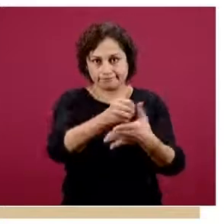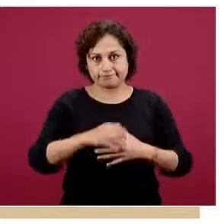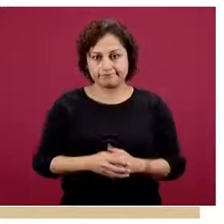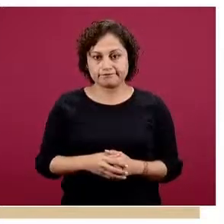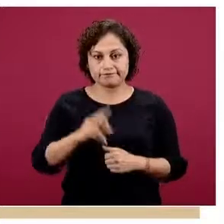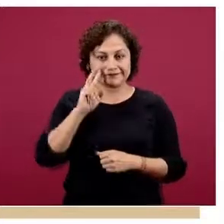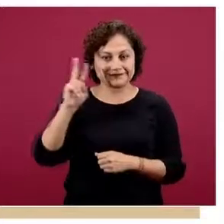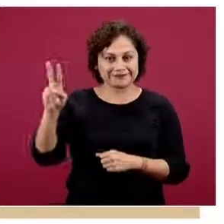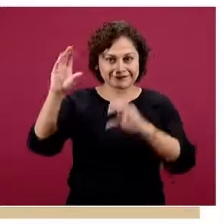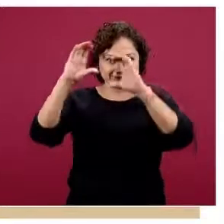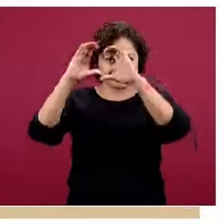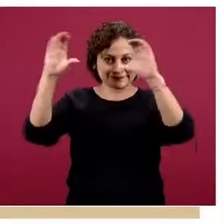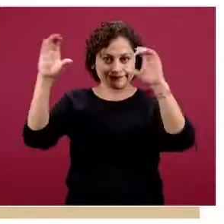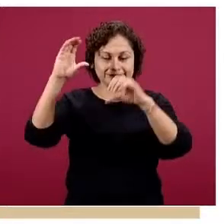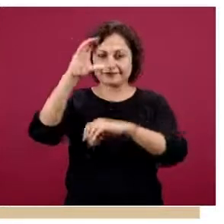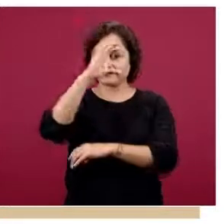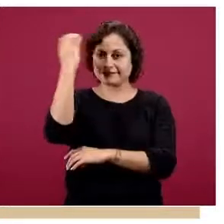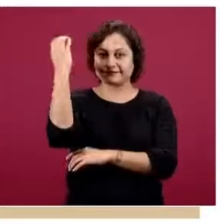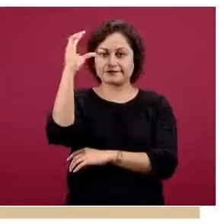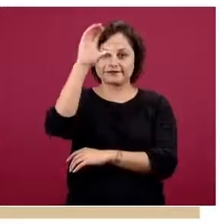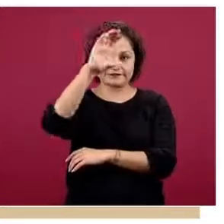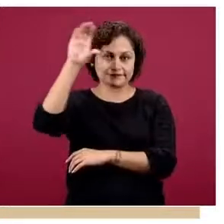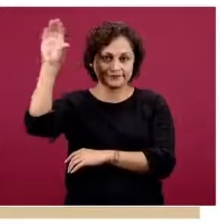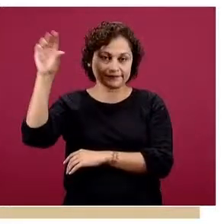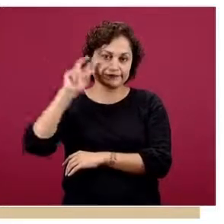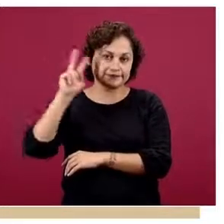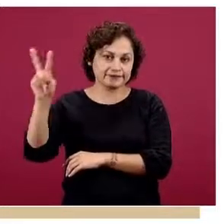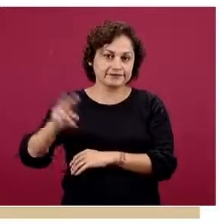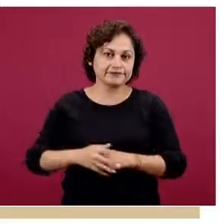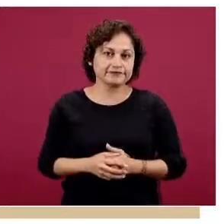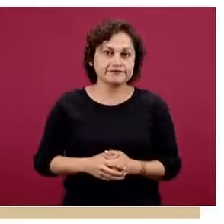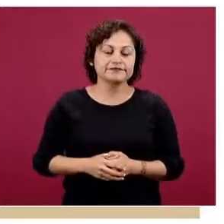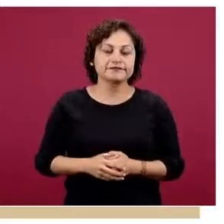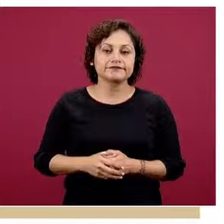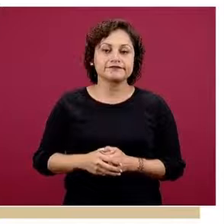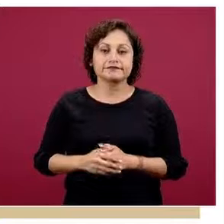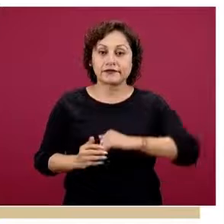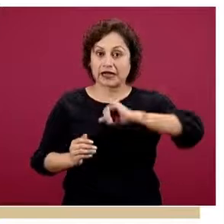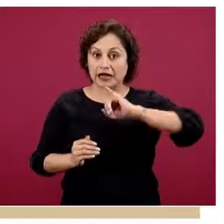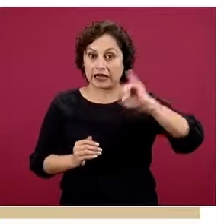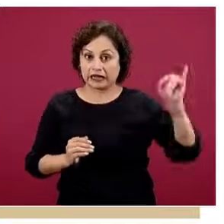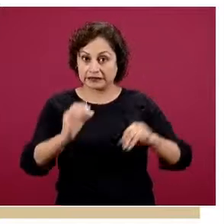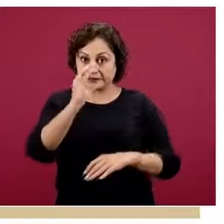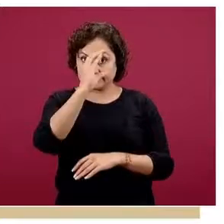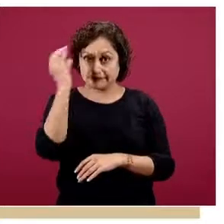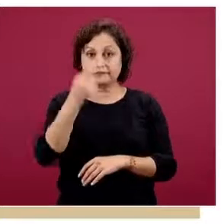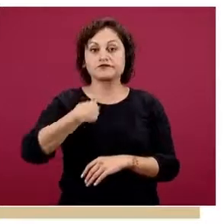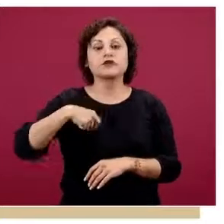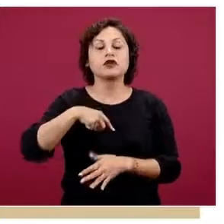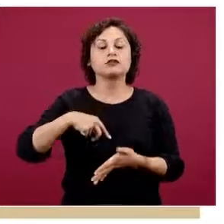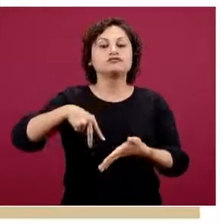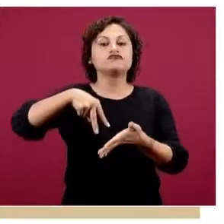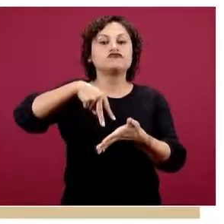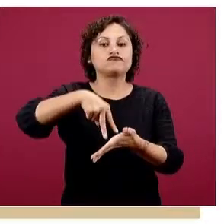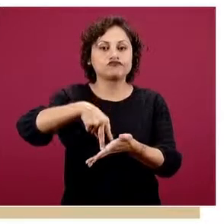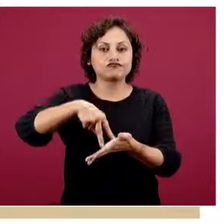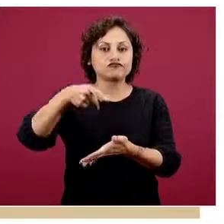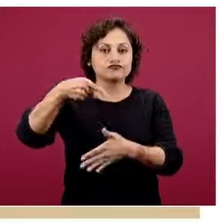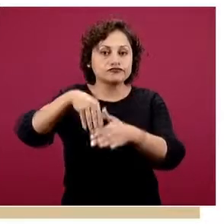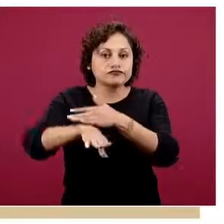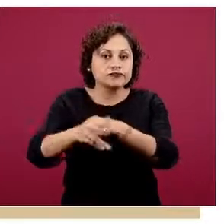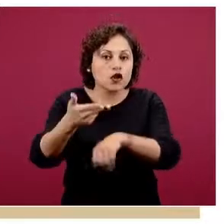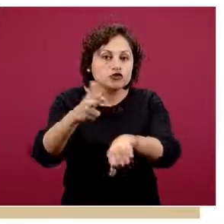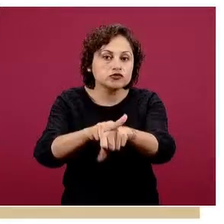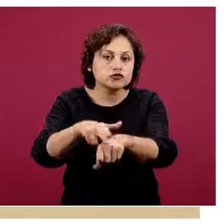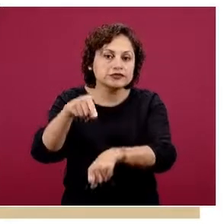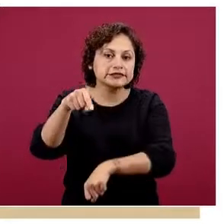parte superior del lado derecho, en donde la imagen izquierda estamos haciendo la verificación de uno de los hospitales de Quintana